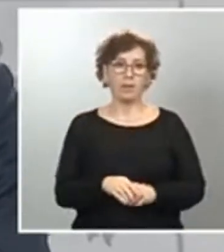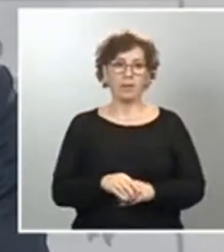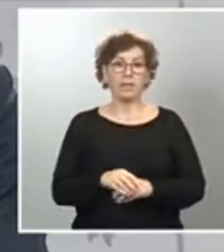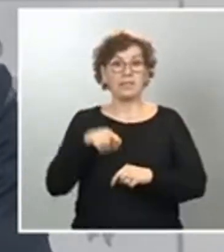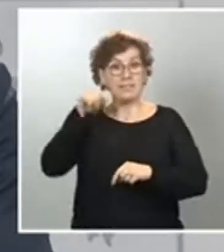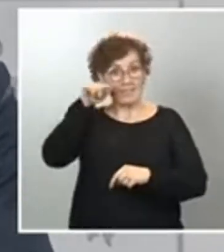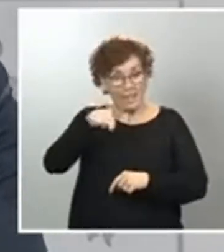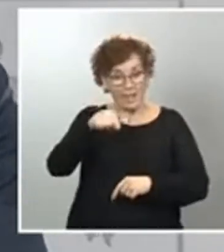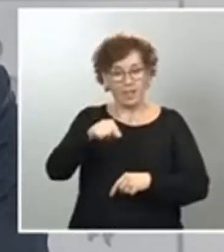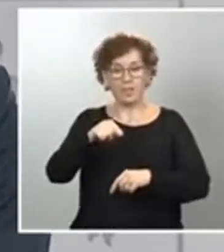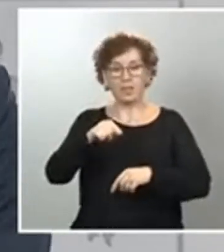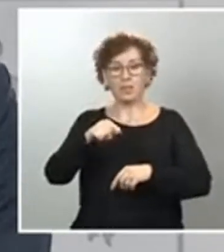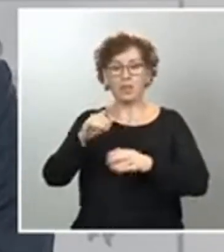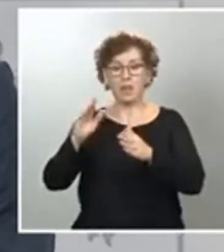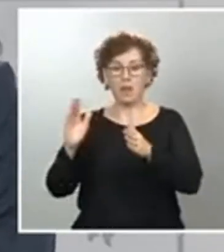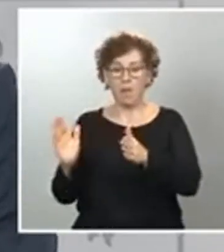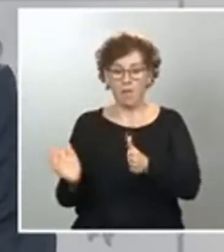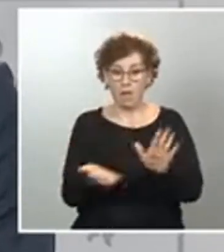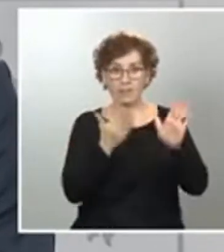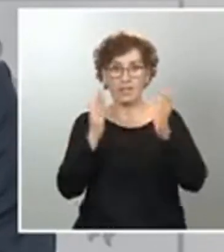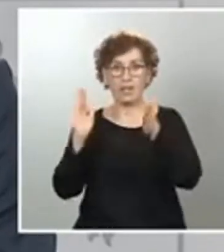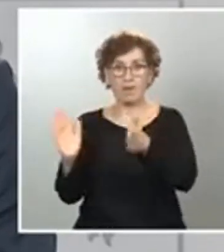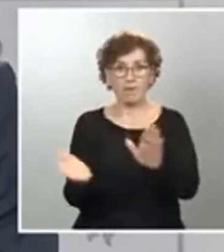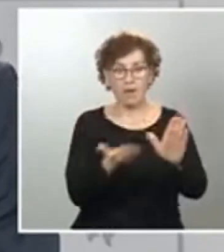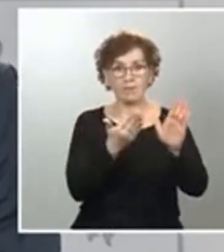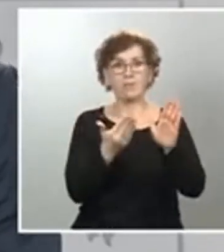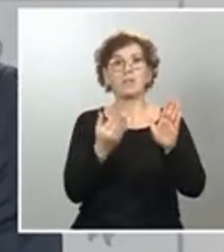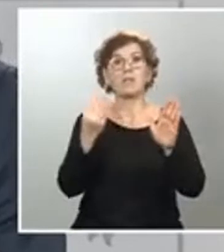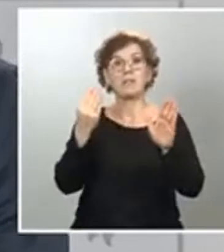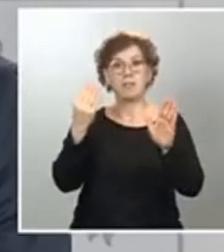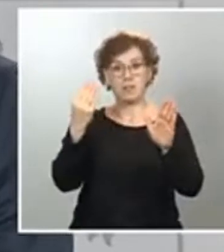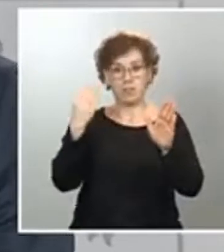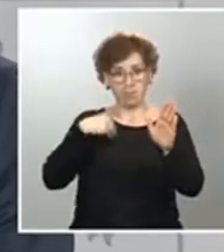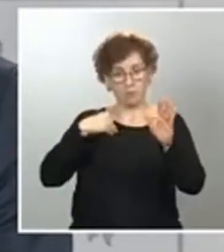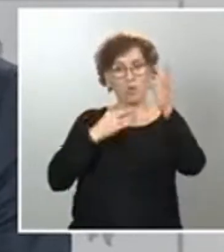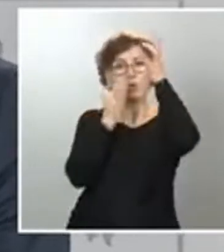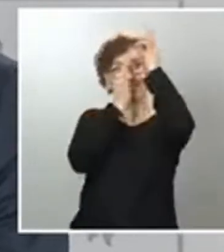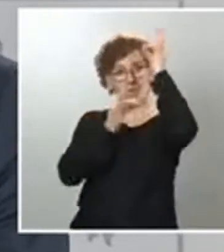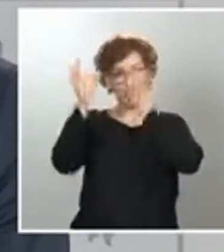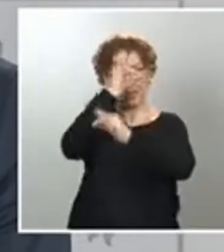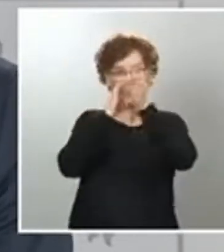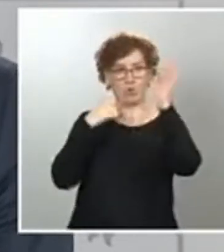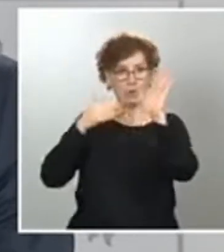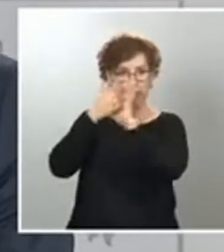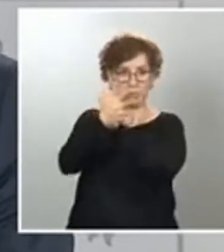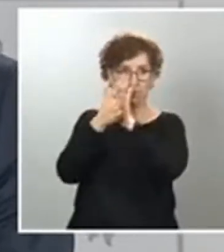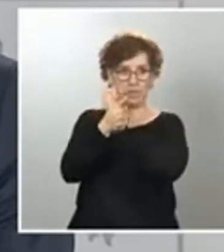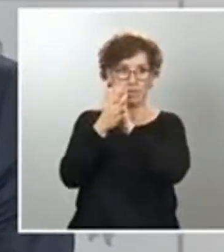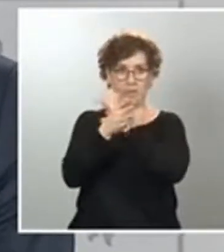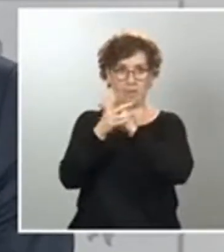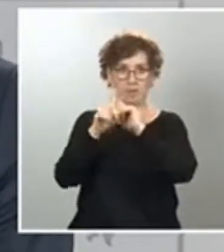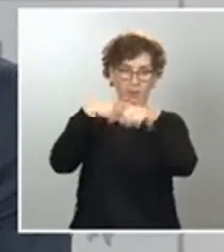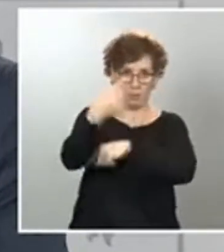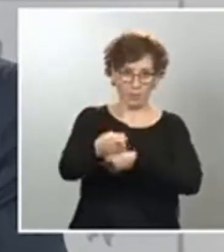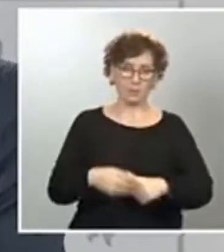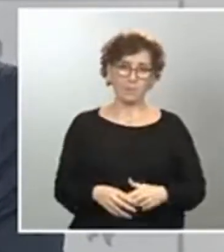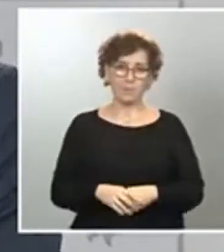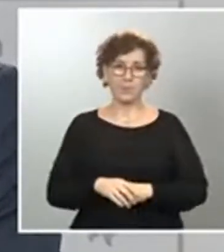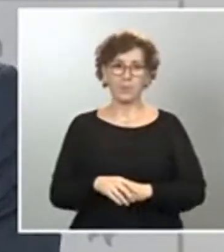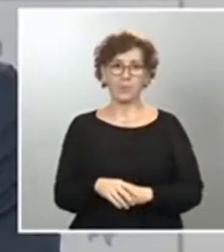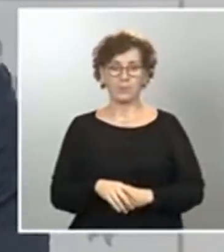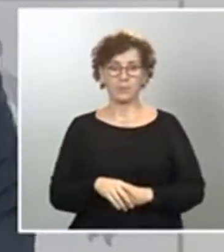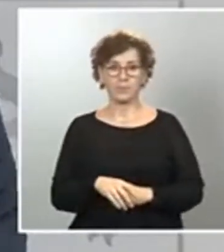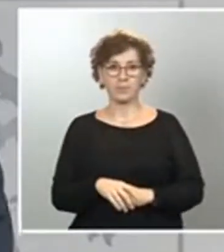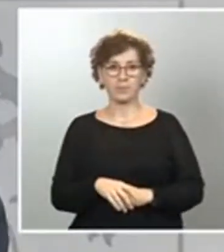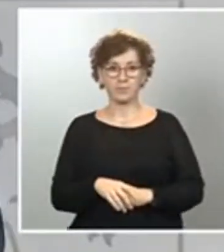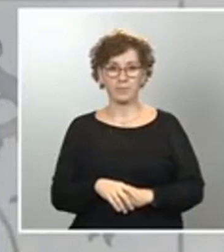avance de fase en función de los criterios objetivos que definiré más adelante. Esta asimetría nos permite adaptarnos mejor